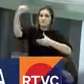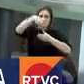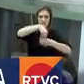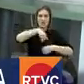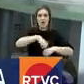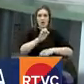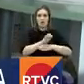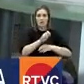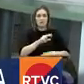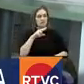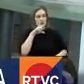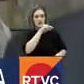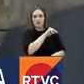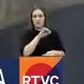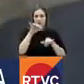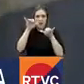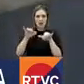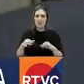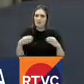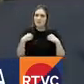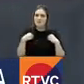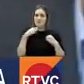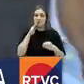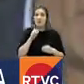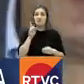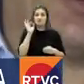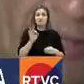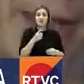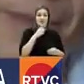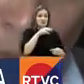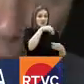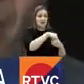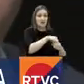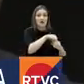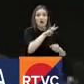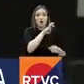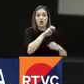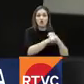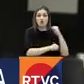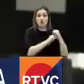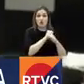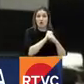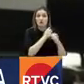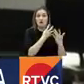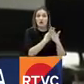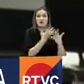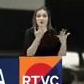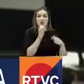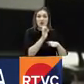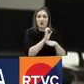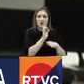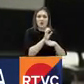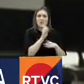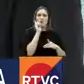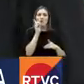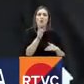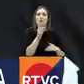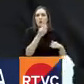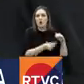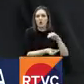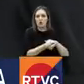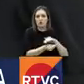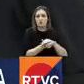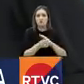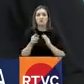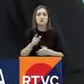del expresidente, condenado a 8 años por prisión por un caso de corrupción. Correa reaccionó a través de su